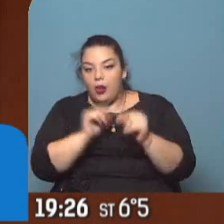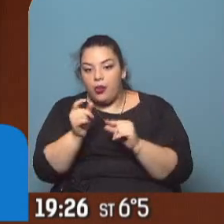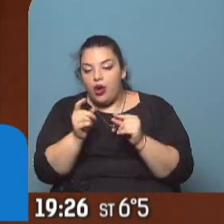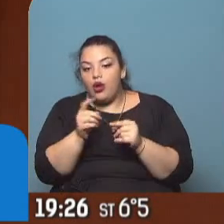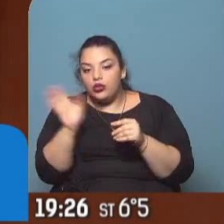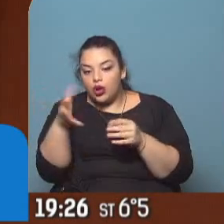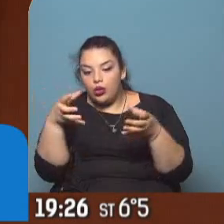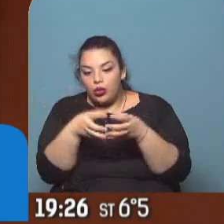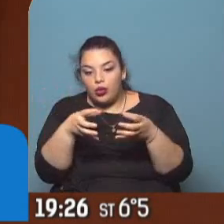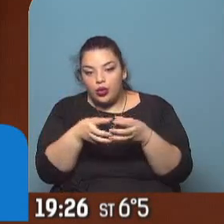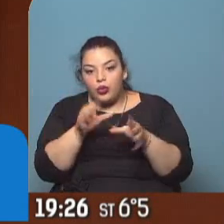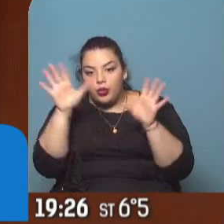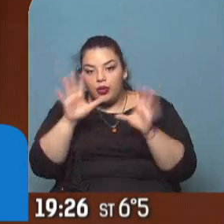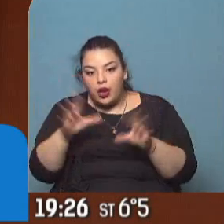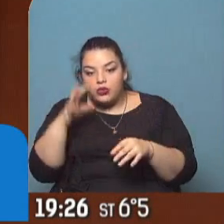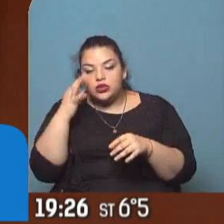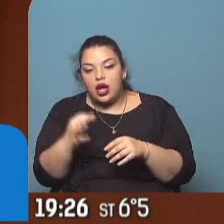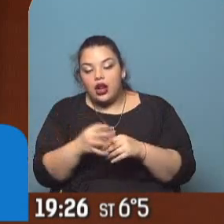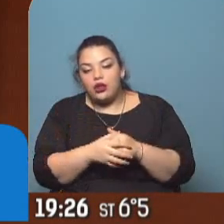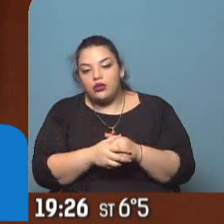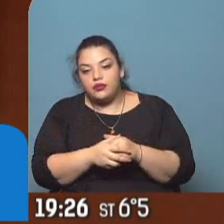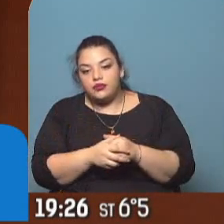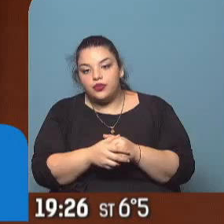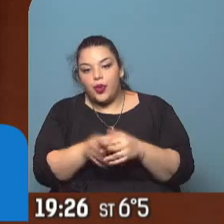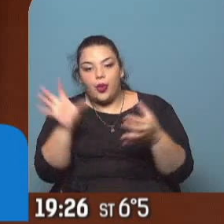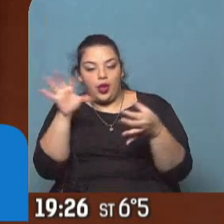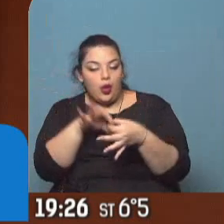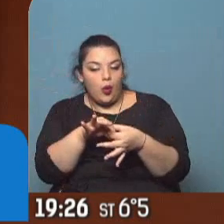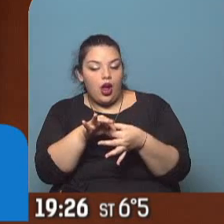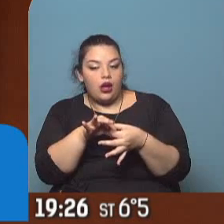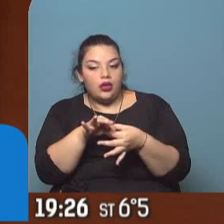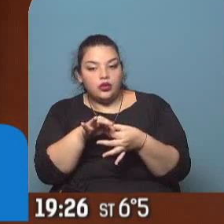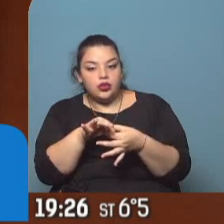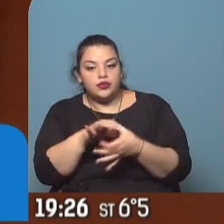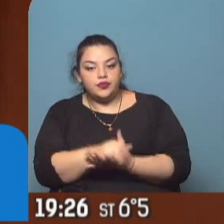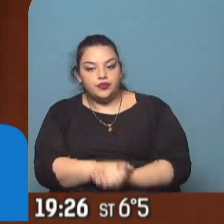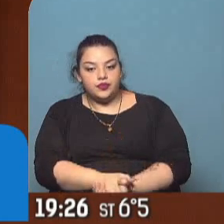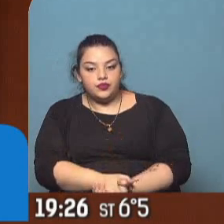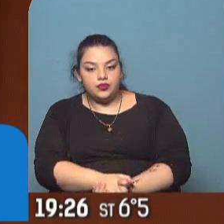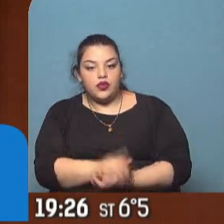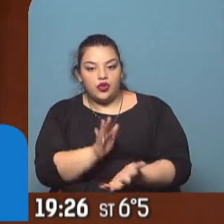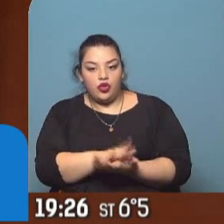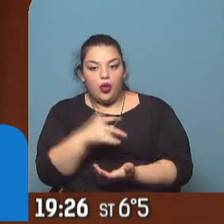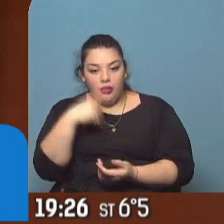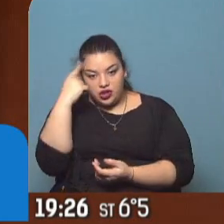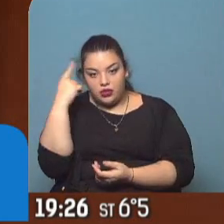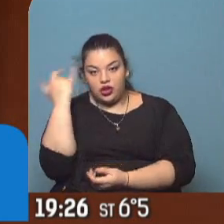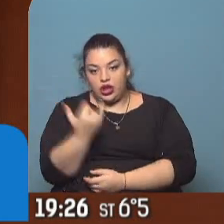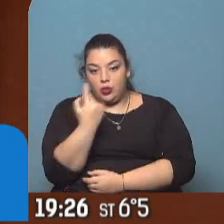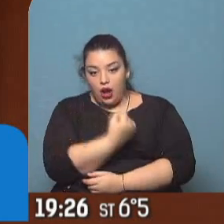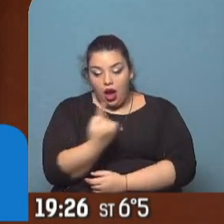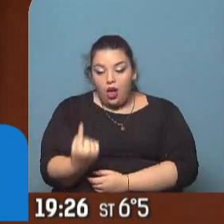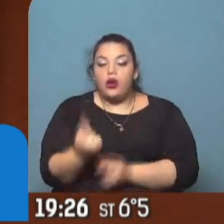un armado muy transversal, muy vinculado a la posición que tenemos en relación a la legalización del aborto,